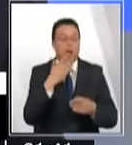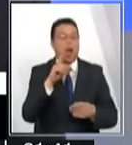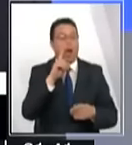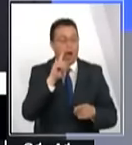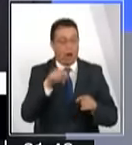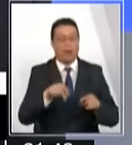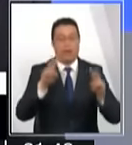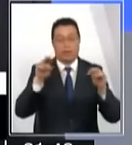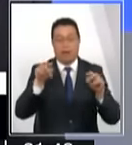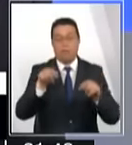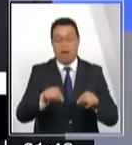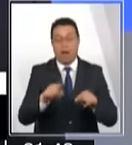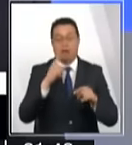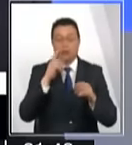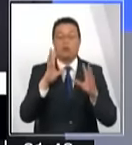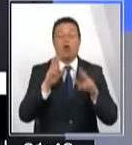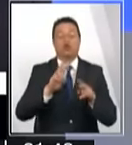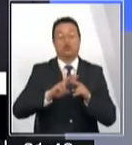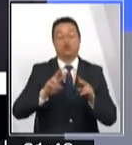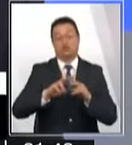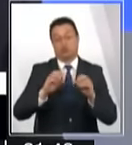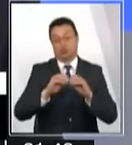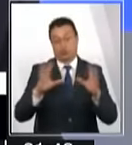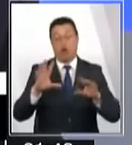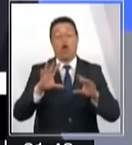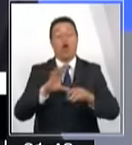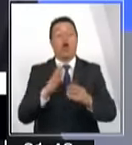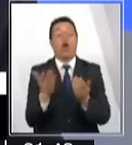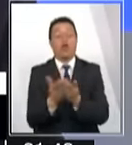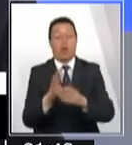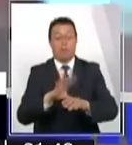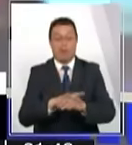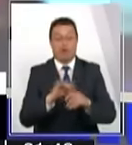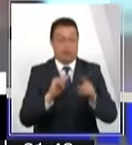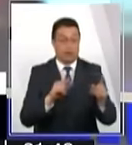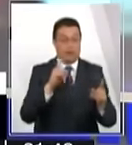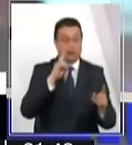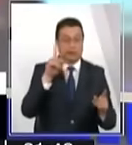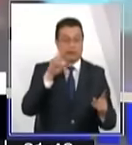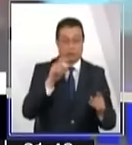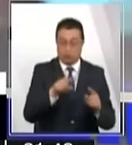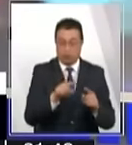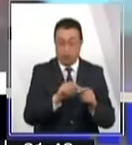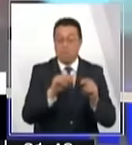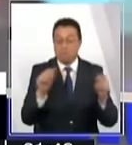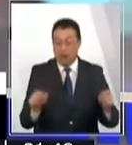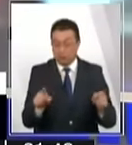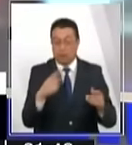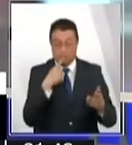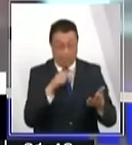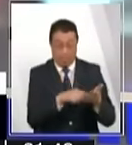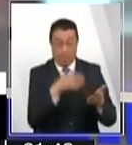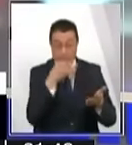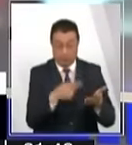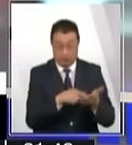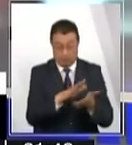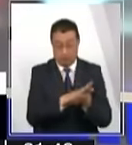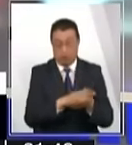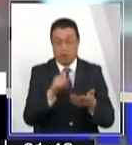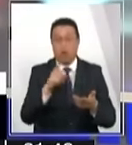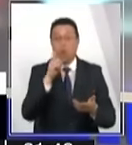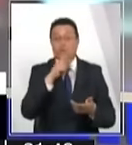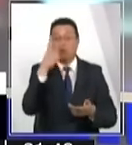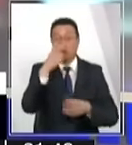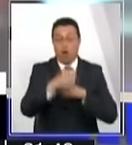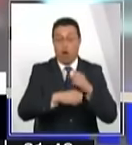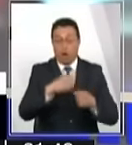juicio ha quedado absolutamente solucionado entre el colegio médico de 16 no solo se dice eso le le cito textual una parte por ejemplo Durante los últimos do años se ha